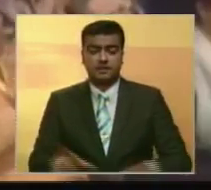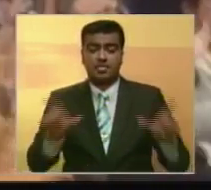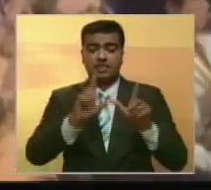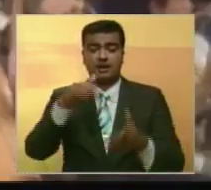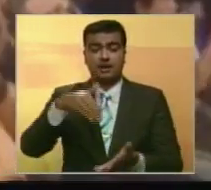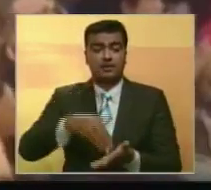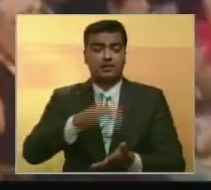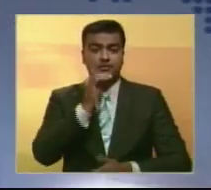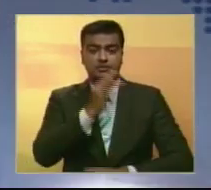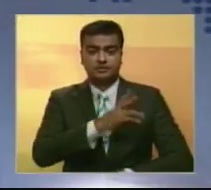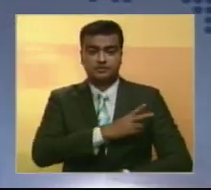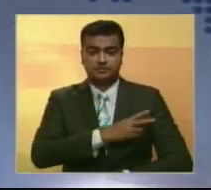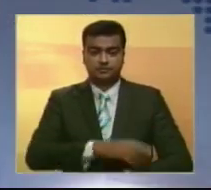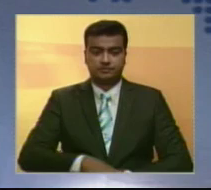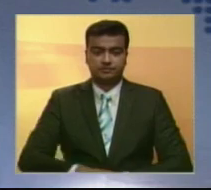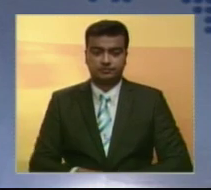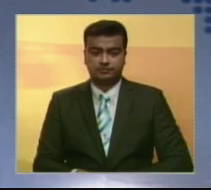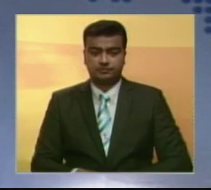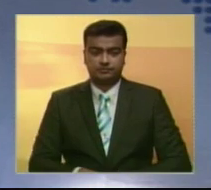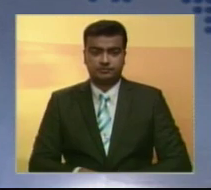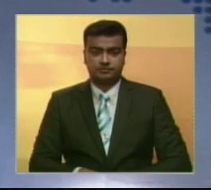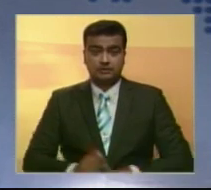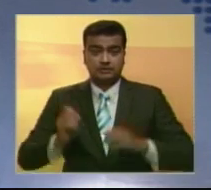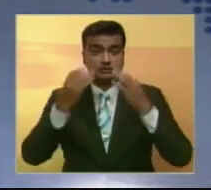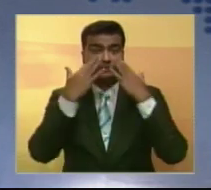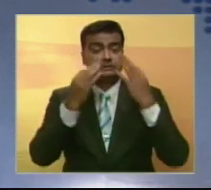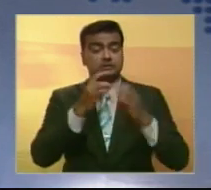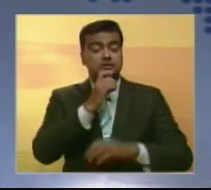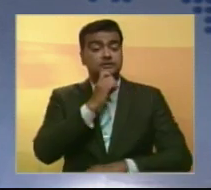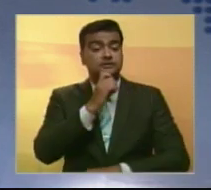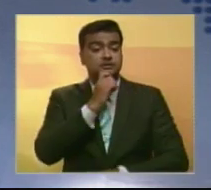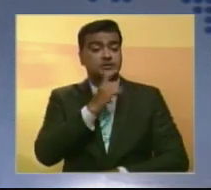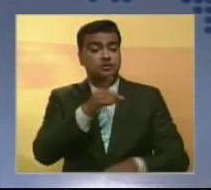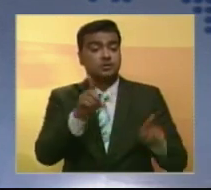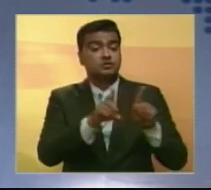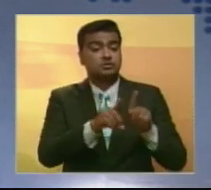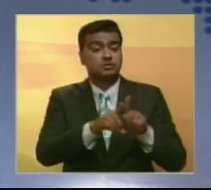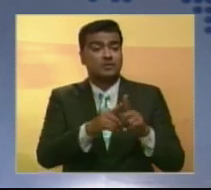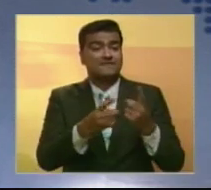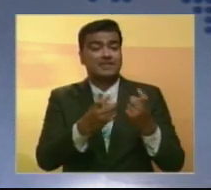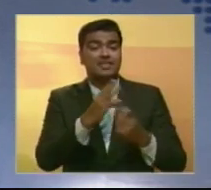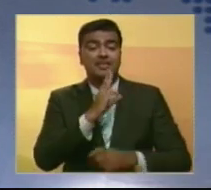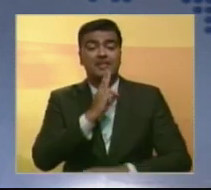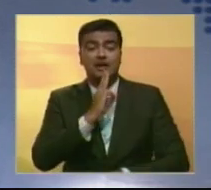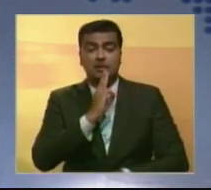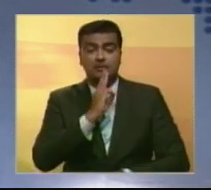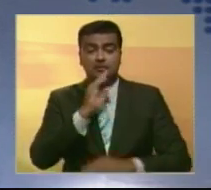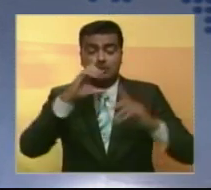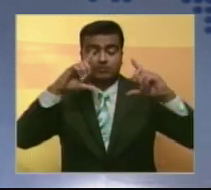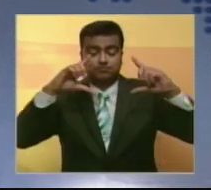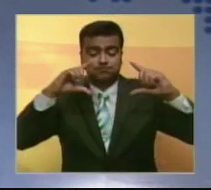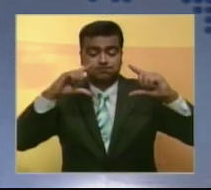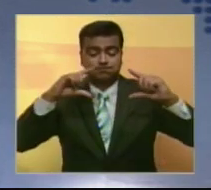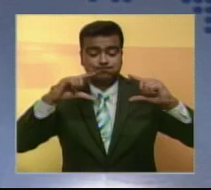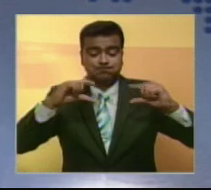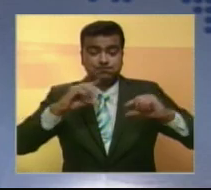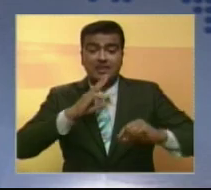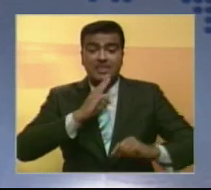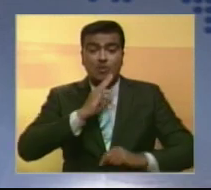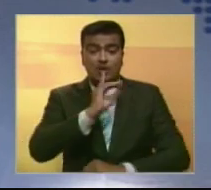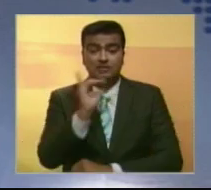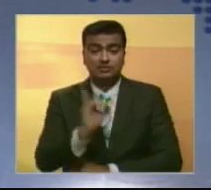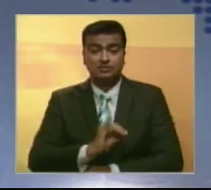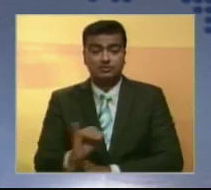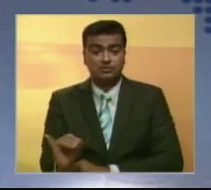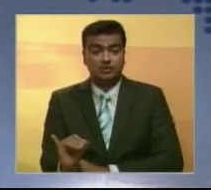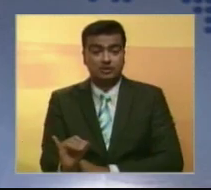Noticiero Venevisión. Ante la alarmante situación de sequía y el descenso en los embalses del Zulia, el presidente de la Comisión de